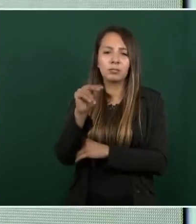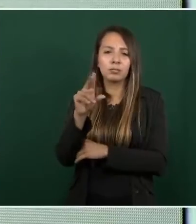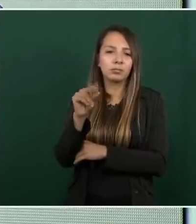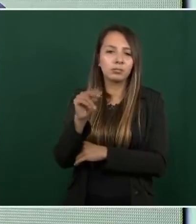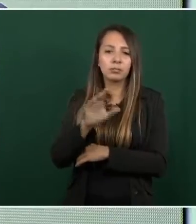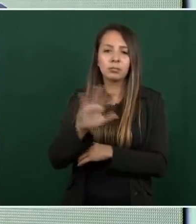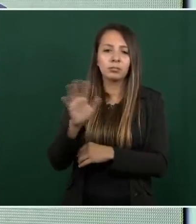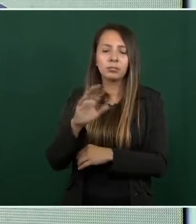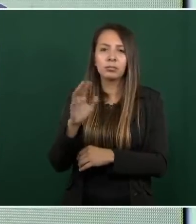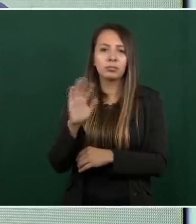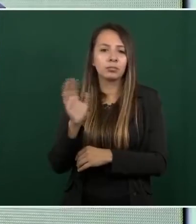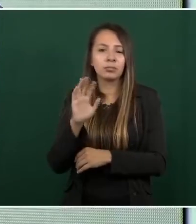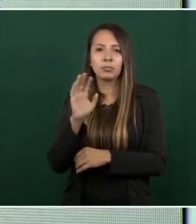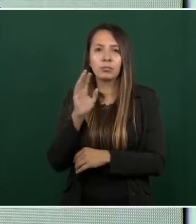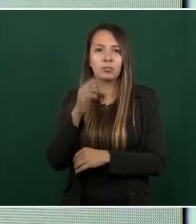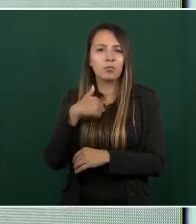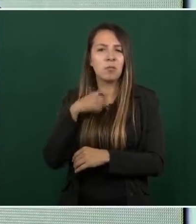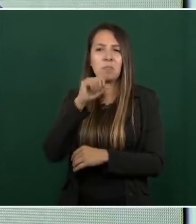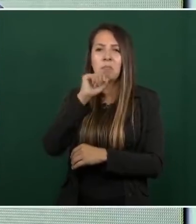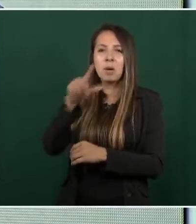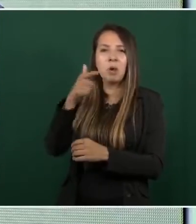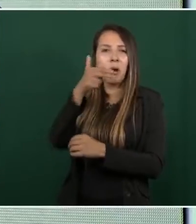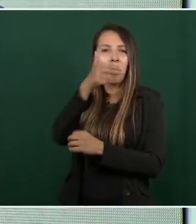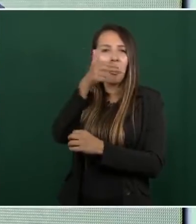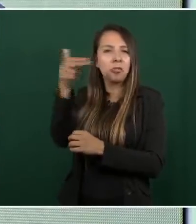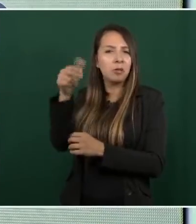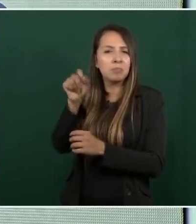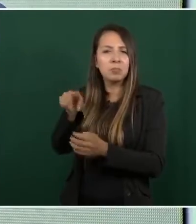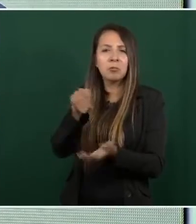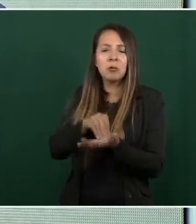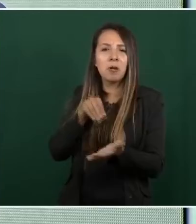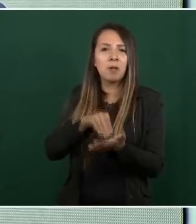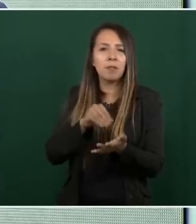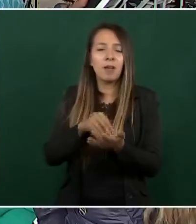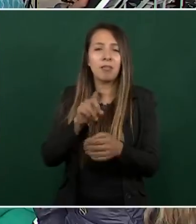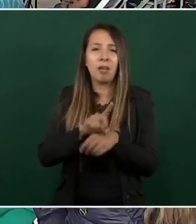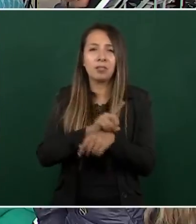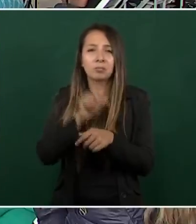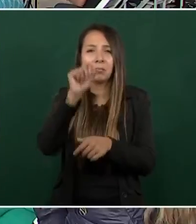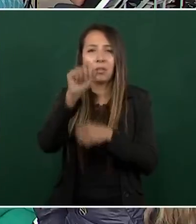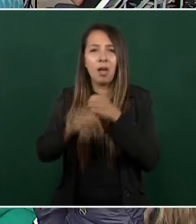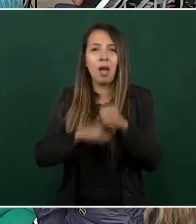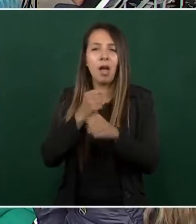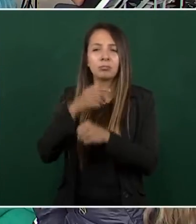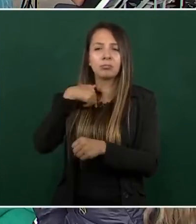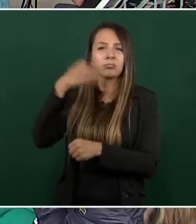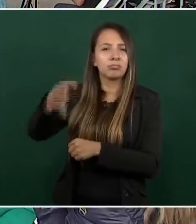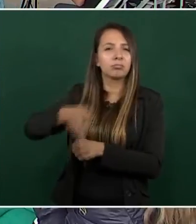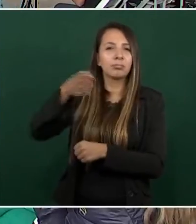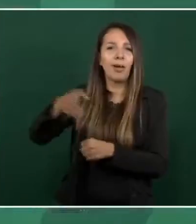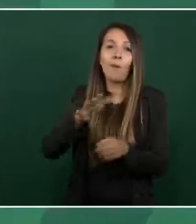No llegué al mismo hotel que llego desde hace 20 años. No voy a decir cuál porque,